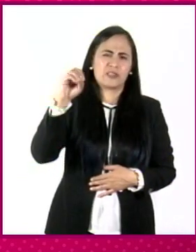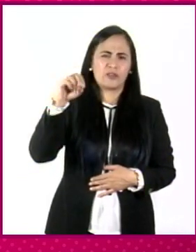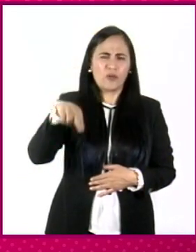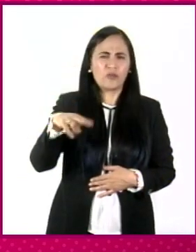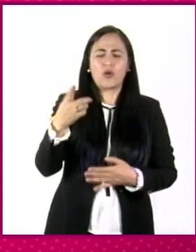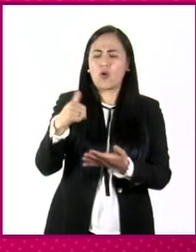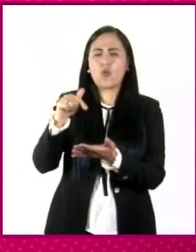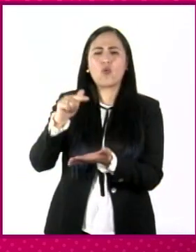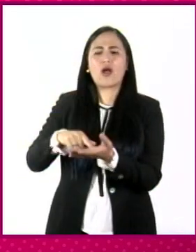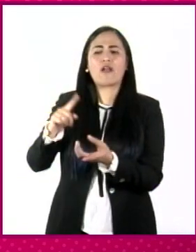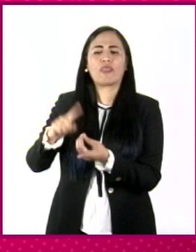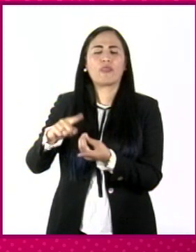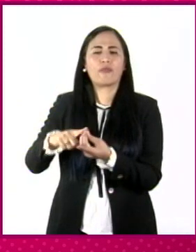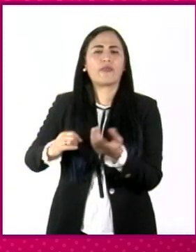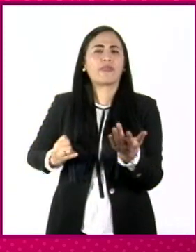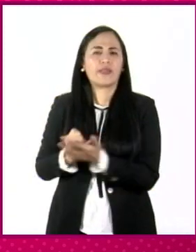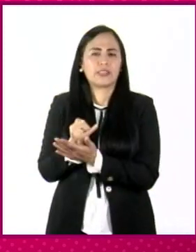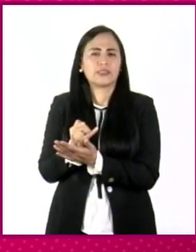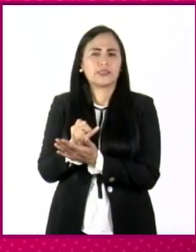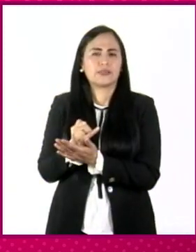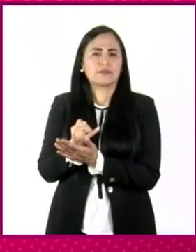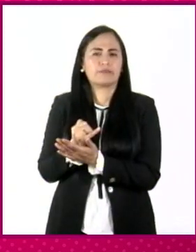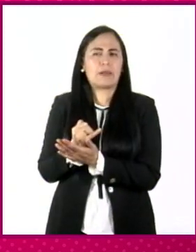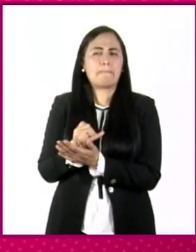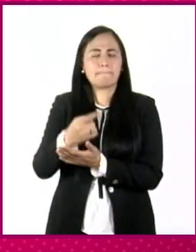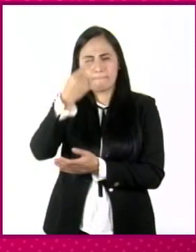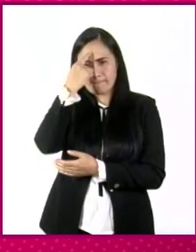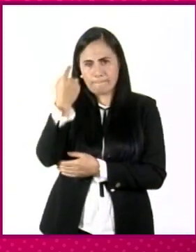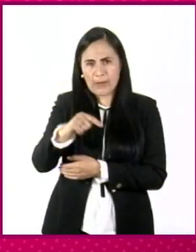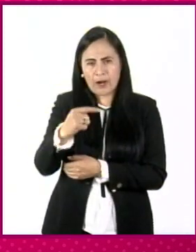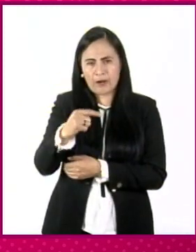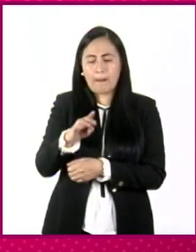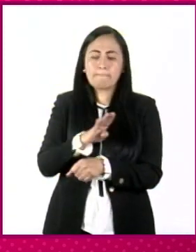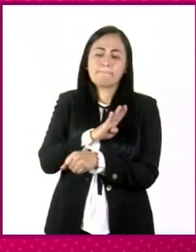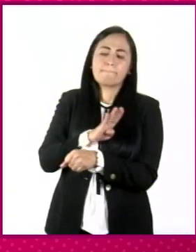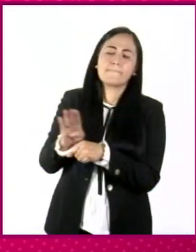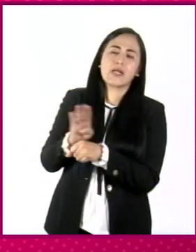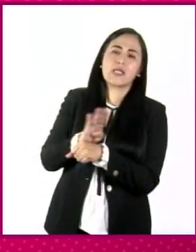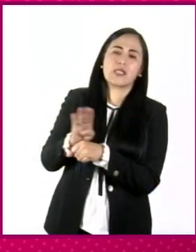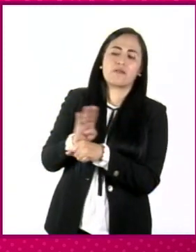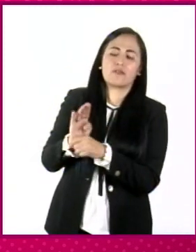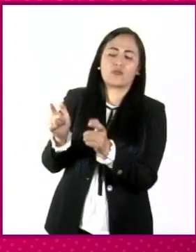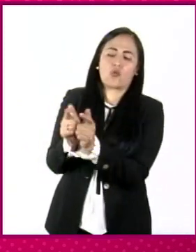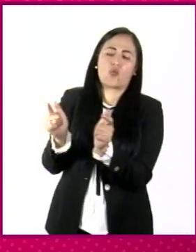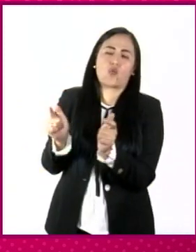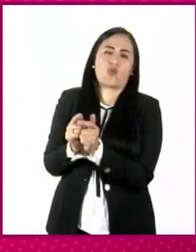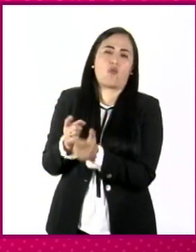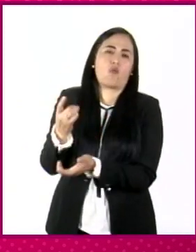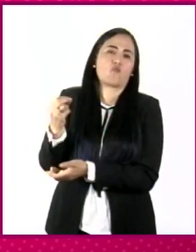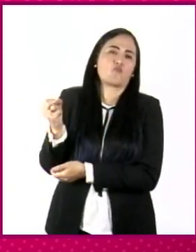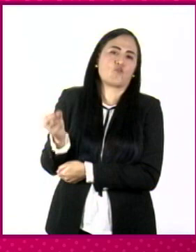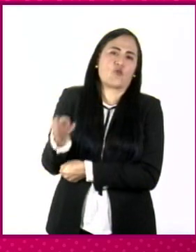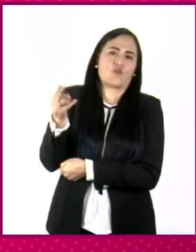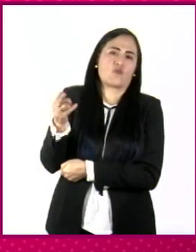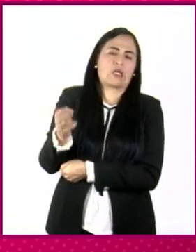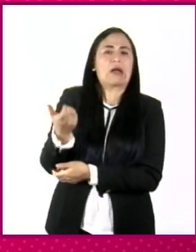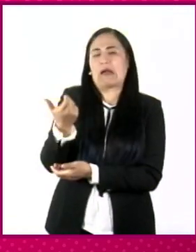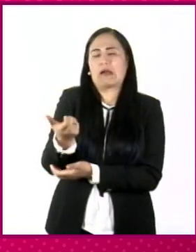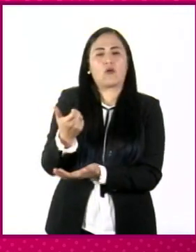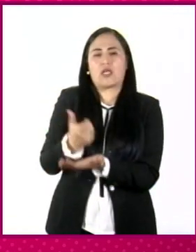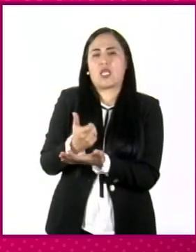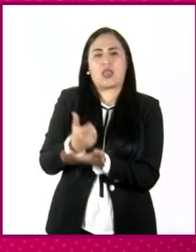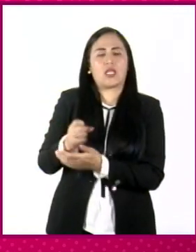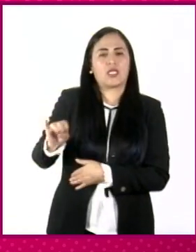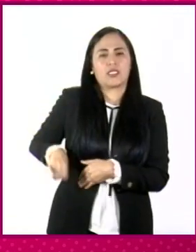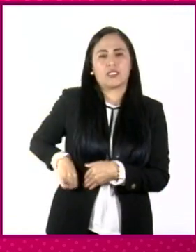realidad se toman con afinidad a un grupo, a una élite, principalmente de carácter económico.